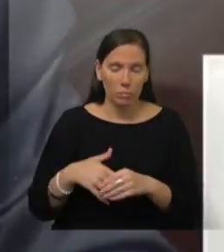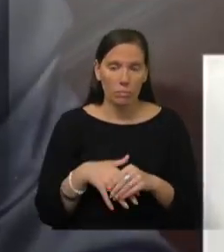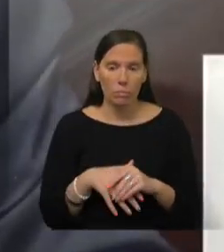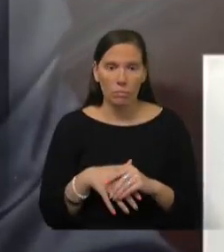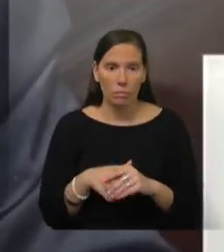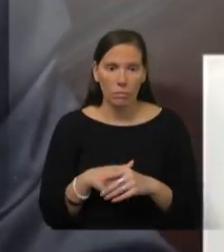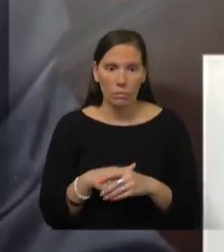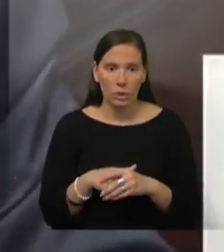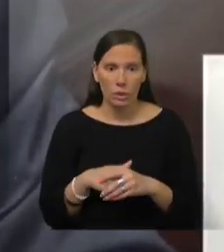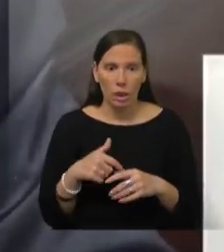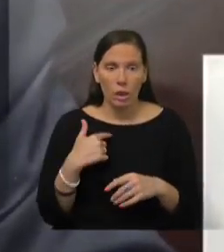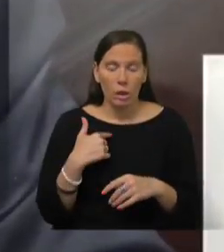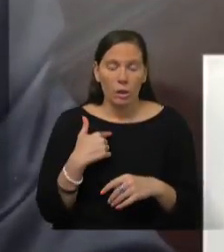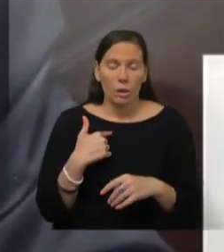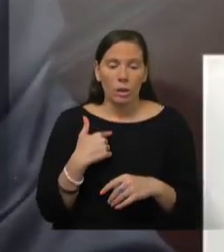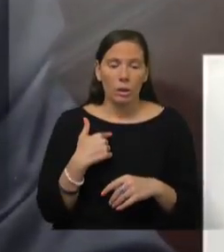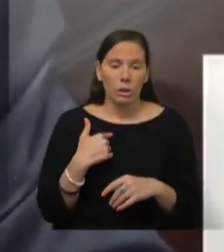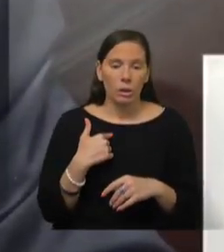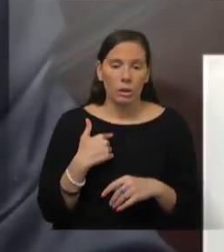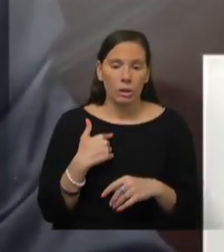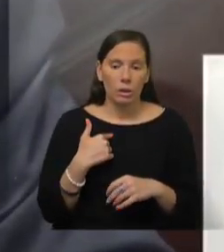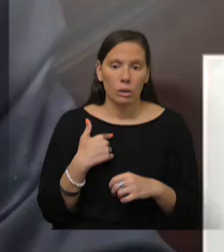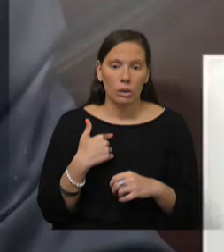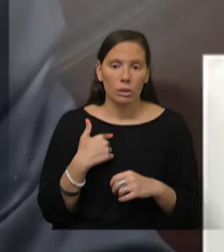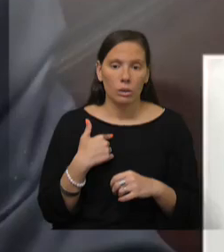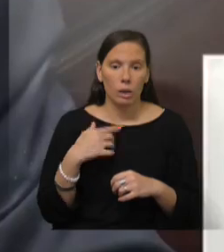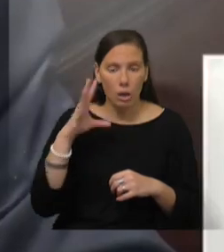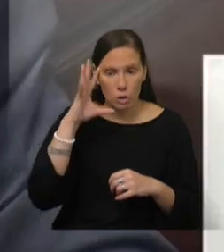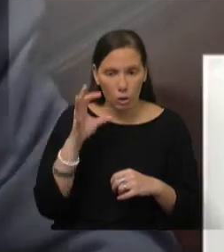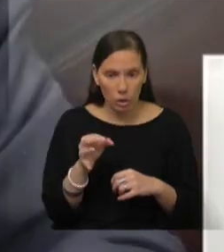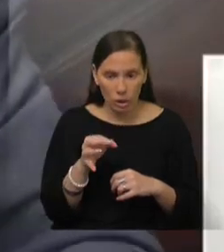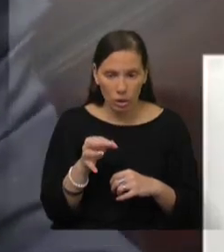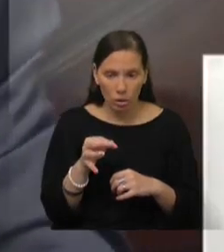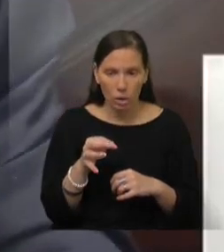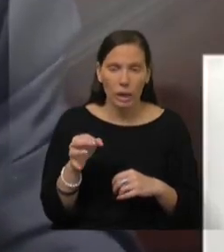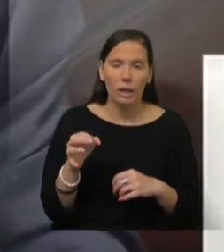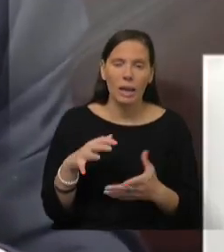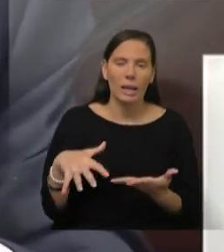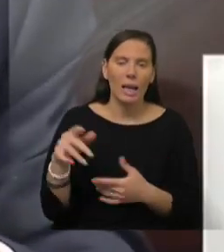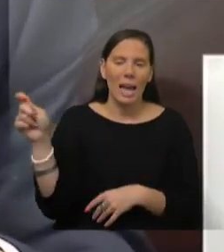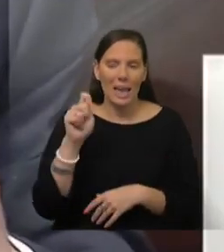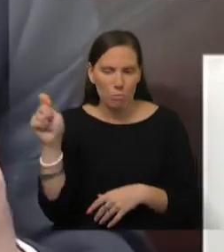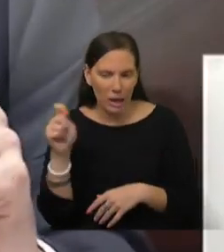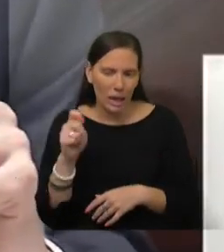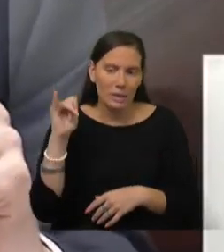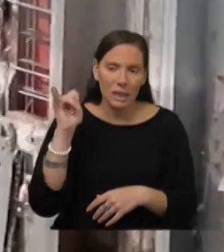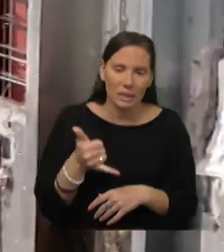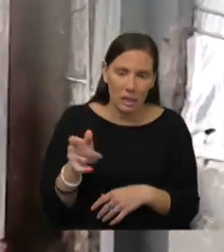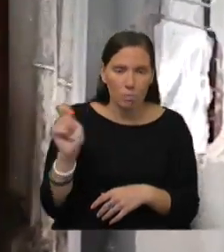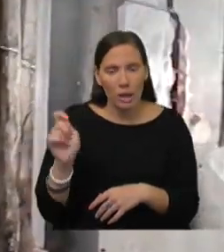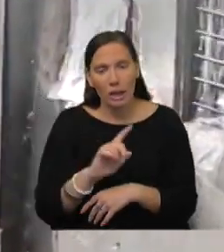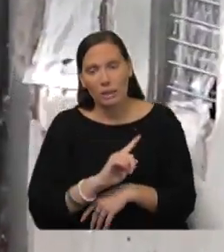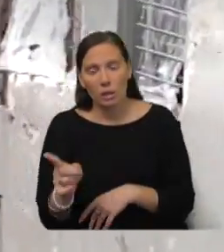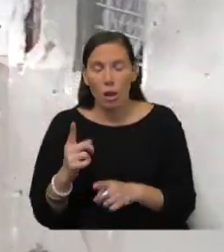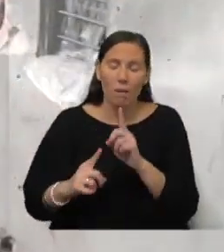presidente yo creo que declaración de emergencia sí o declaración de emergencia no A veces es una